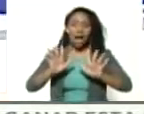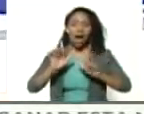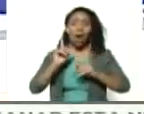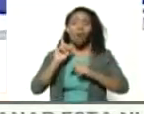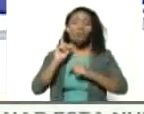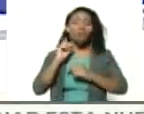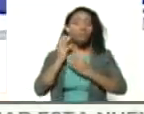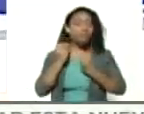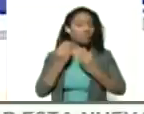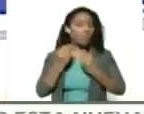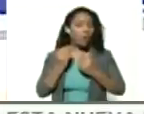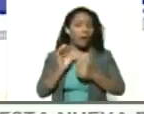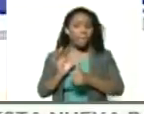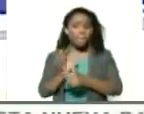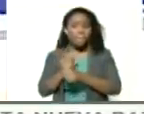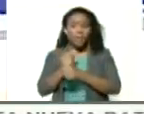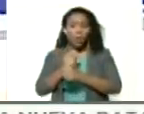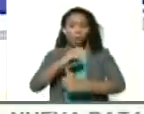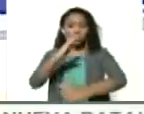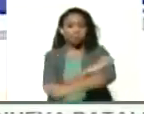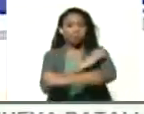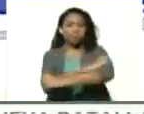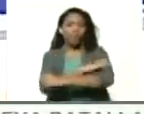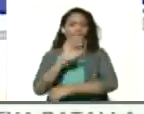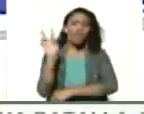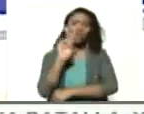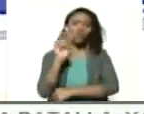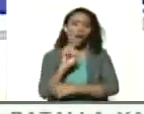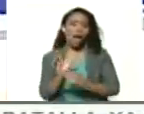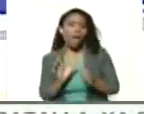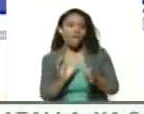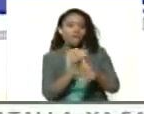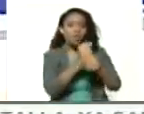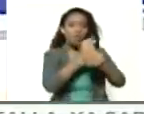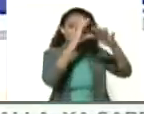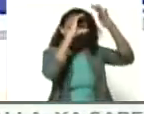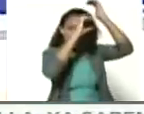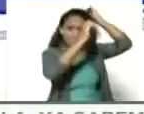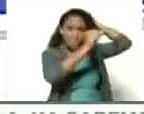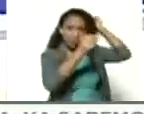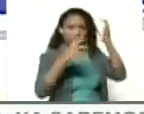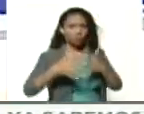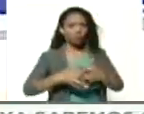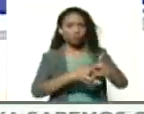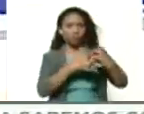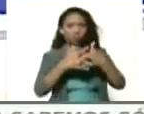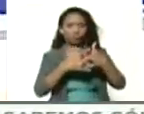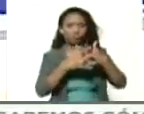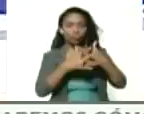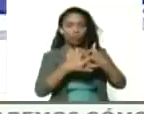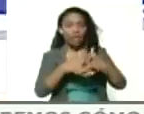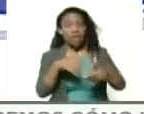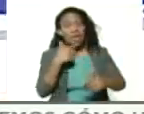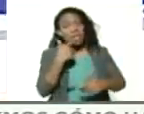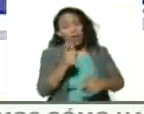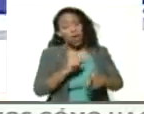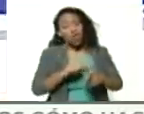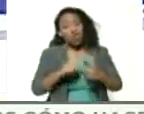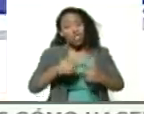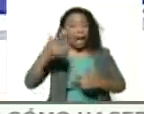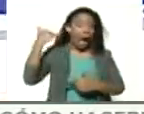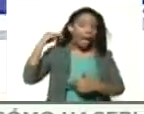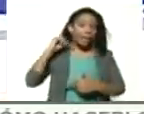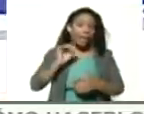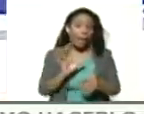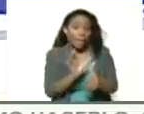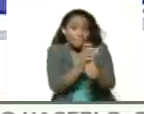dependiente derecha venezolana con la embajada de Estados Unidos. Digo del entonces ya muy